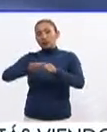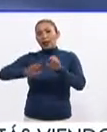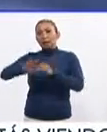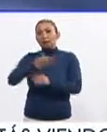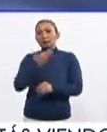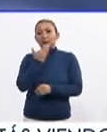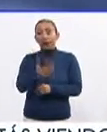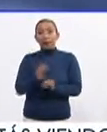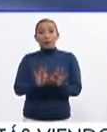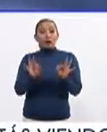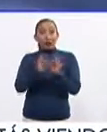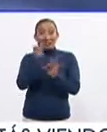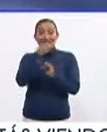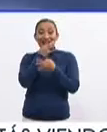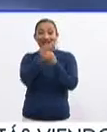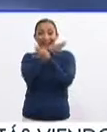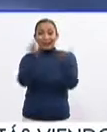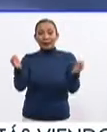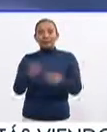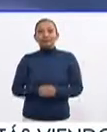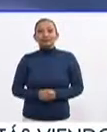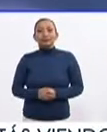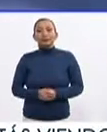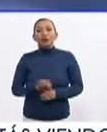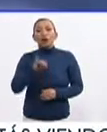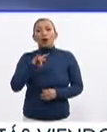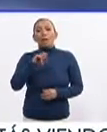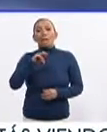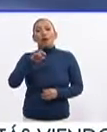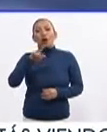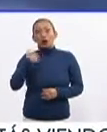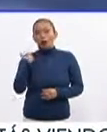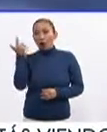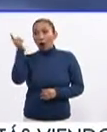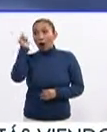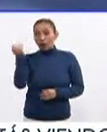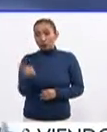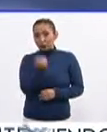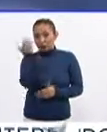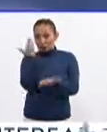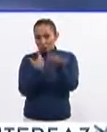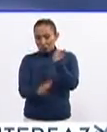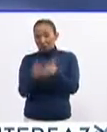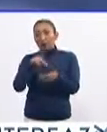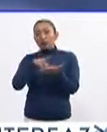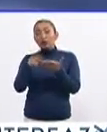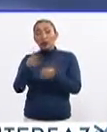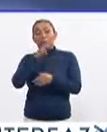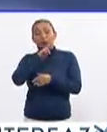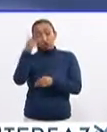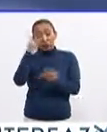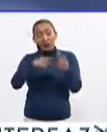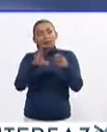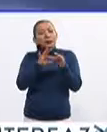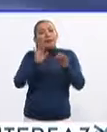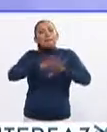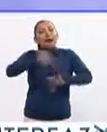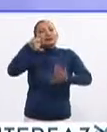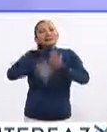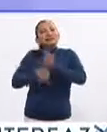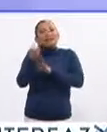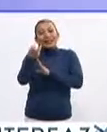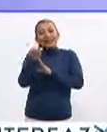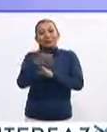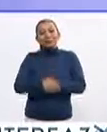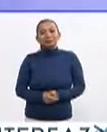Muy bien. Pues importantísimo este mensaje que nos dejas, Juan Paul. Te deseamos muchísimo éxito en Gracias, este proyecto y que pronto estés aquí para contarnos más acerca